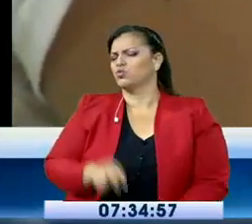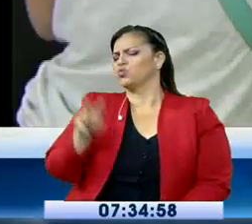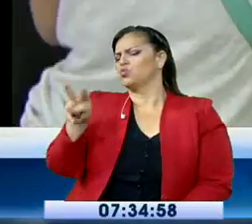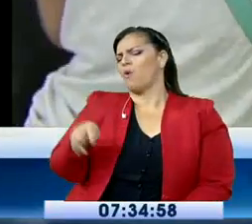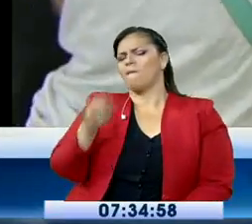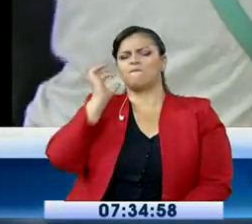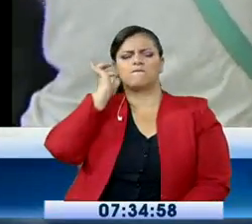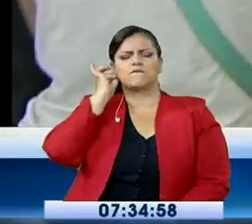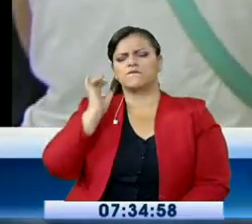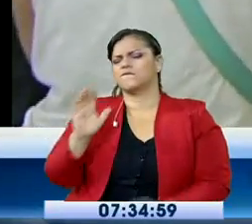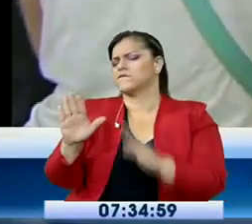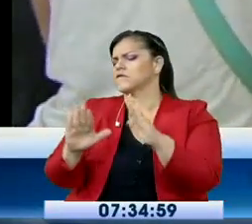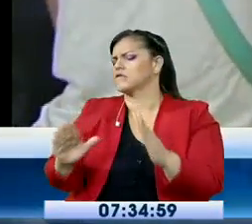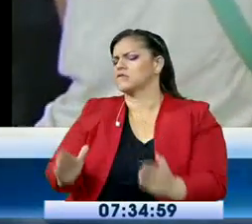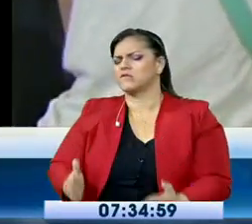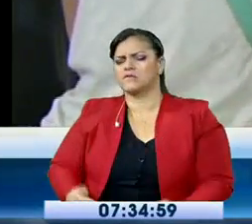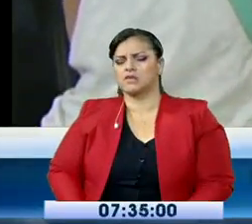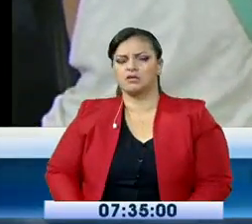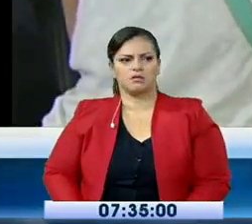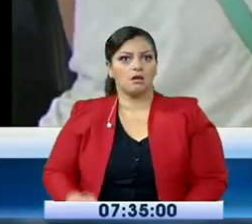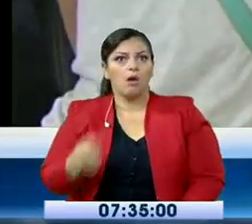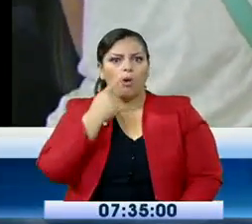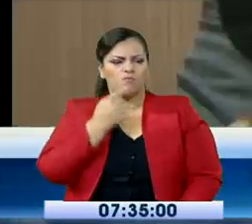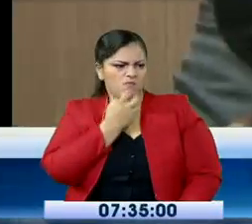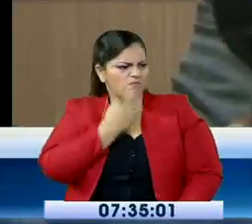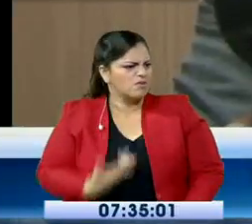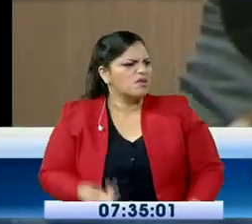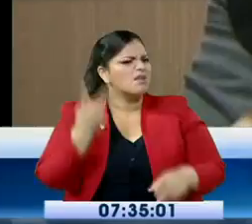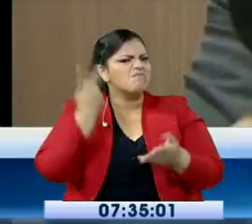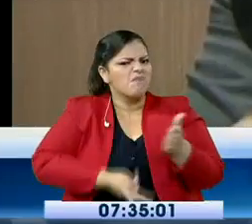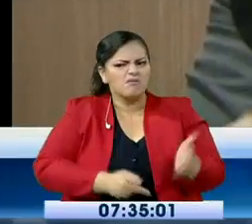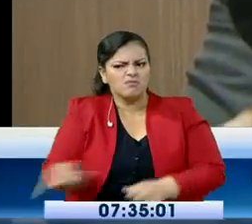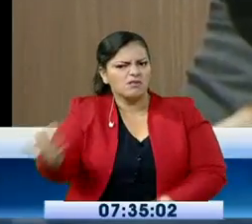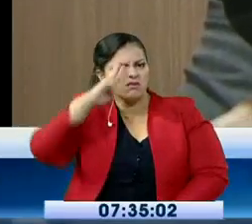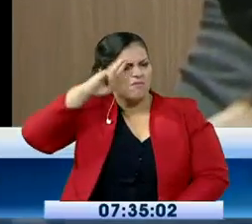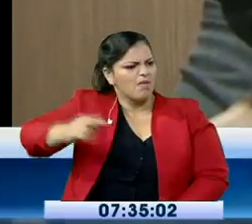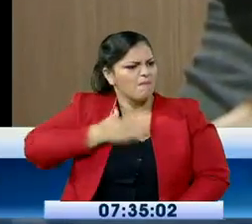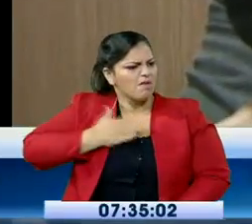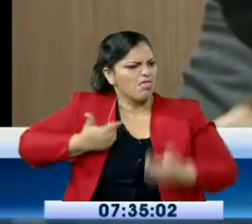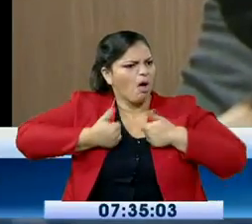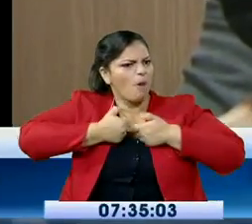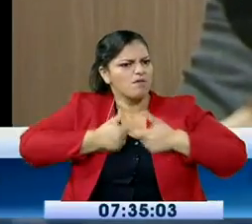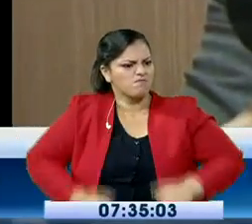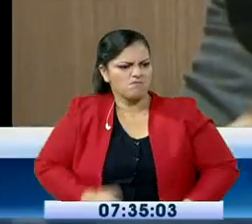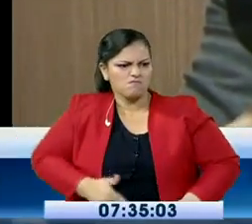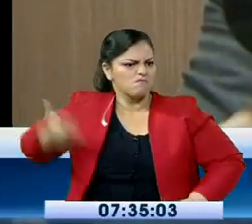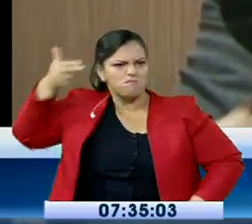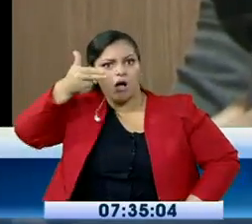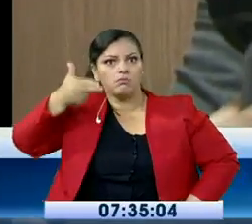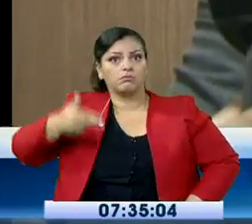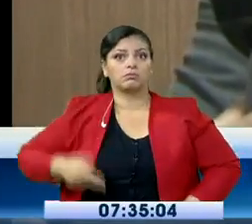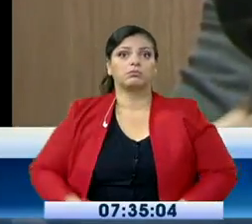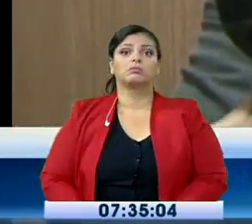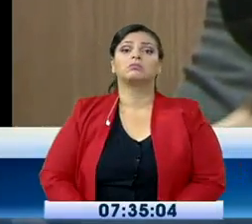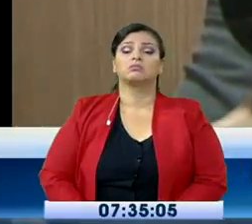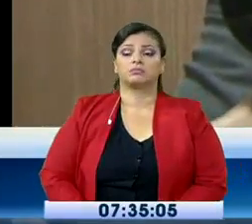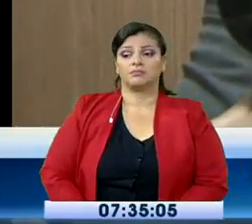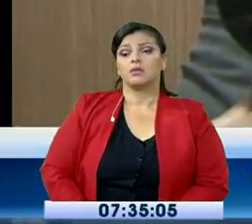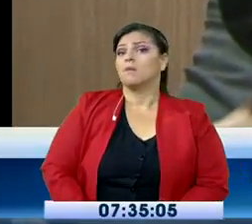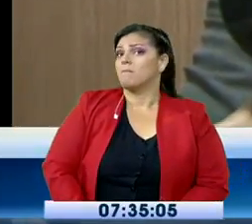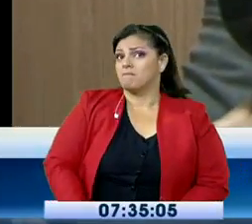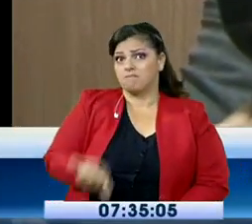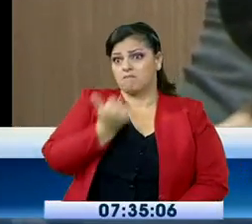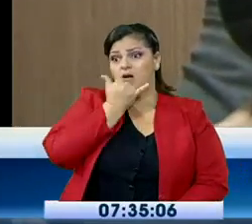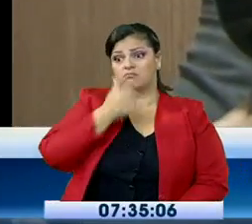las autoridades para la indagación necesaria. Y sabemos bien que portar un arma sin permiso es un delito, el mismo que está